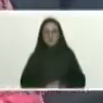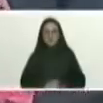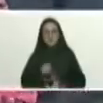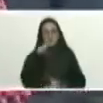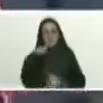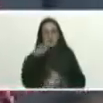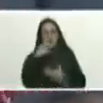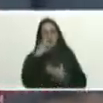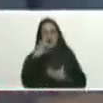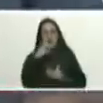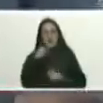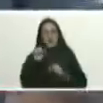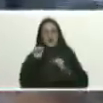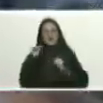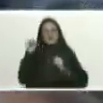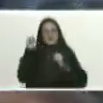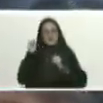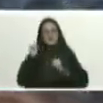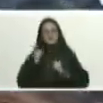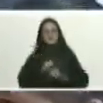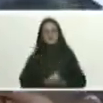Y ahora viene otra fase,